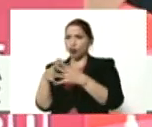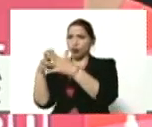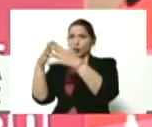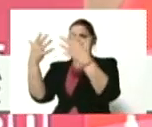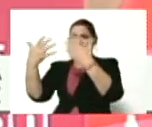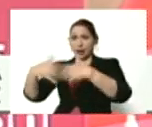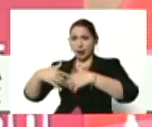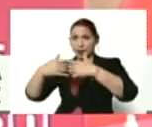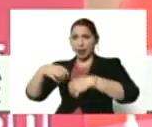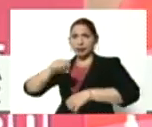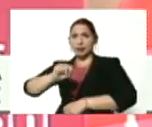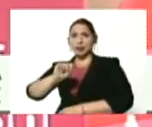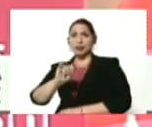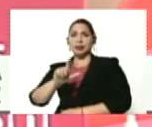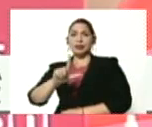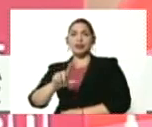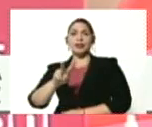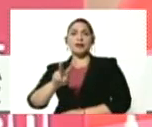empresa Silvercorp,